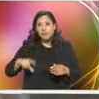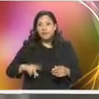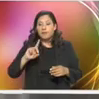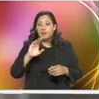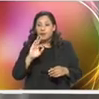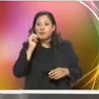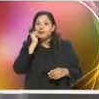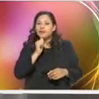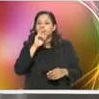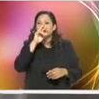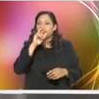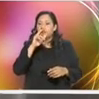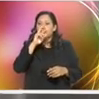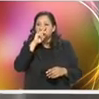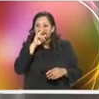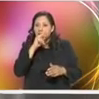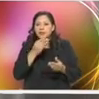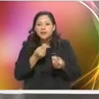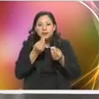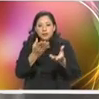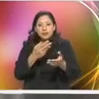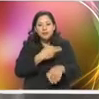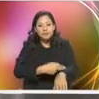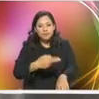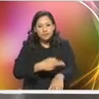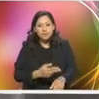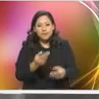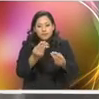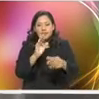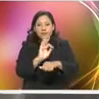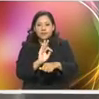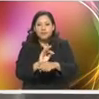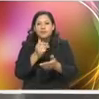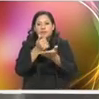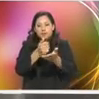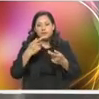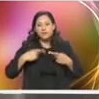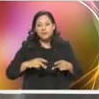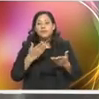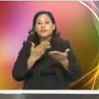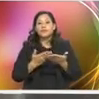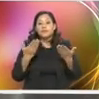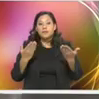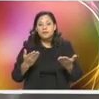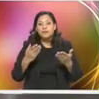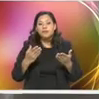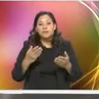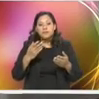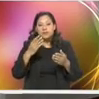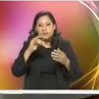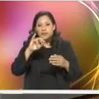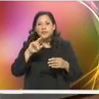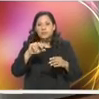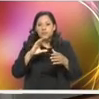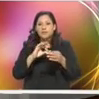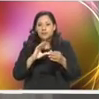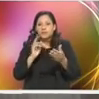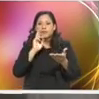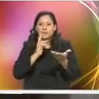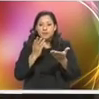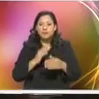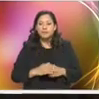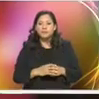Distrito Federal siempre están comprometidos en dar iniciativas en pro de la ciudadanía. Y ahora, pues es turno de que nos cuente Juan de qué se tratan